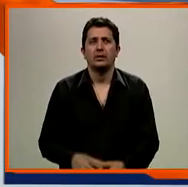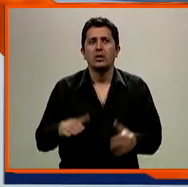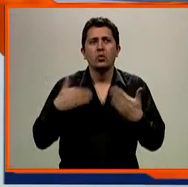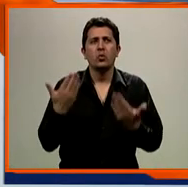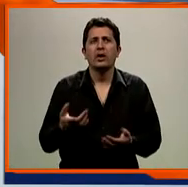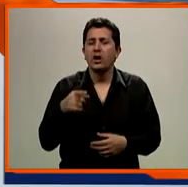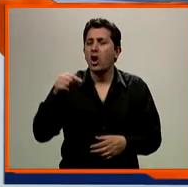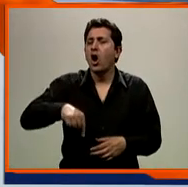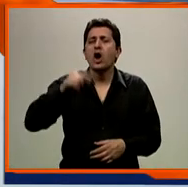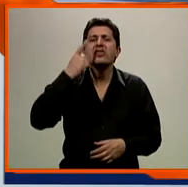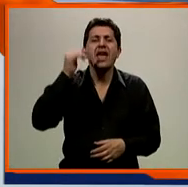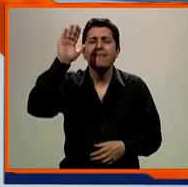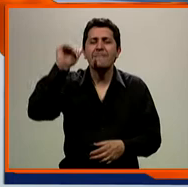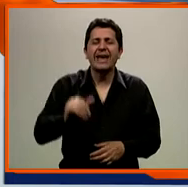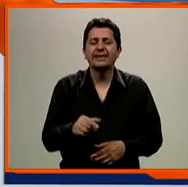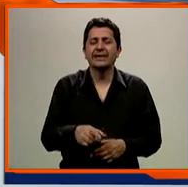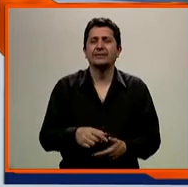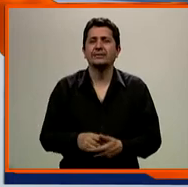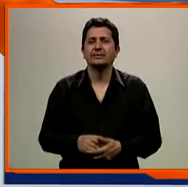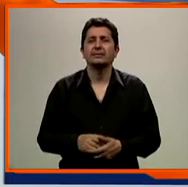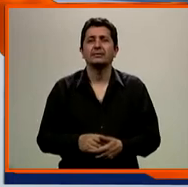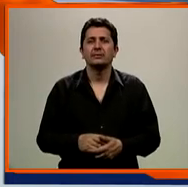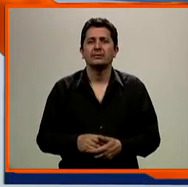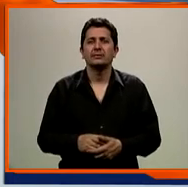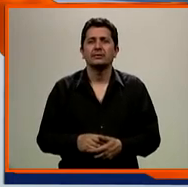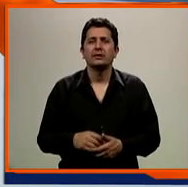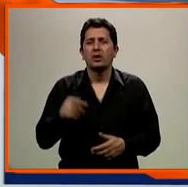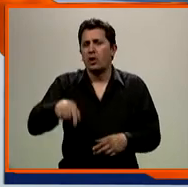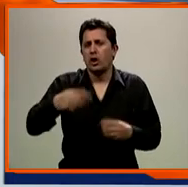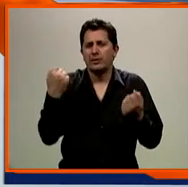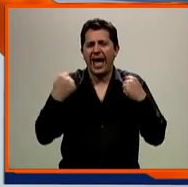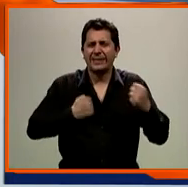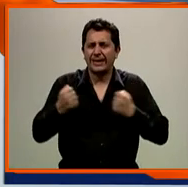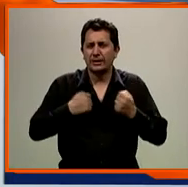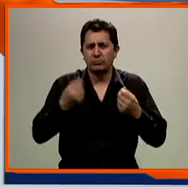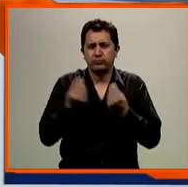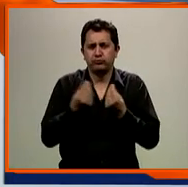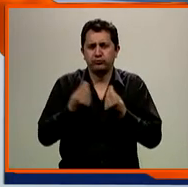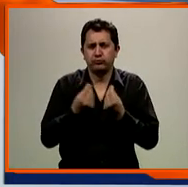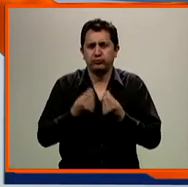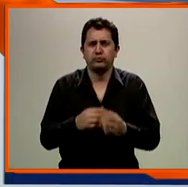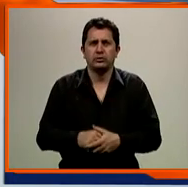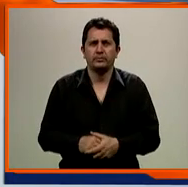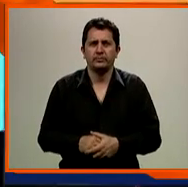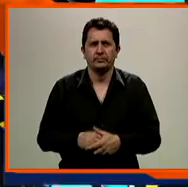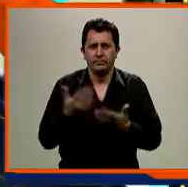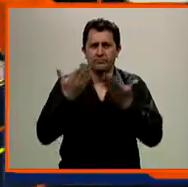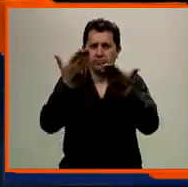Bueno, ¿qué nos prometes para hoy martes? Polideportivo, como siempre, mucho atletismo el día de hoy. Mucho atletismo, bueno. Allí vamos.